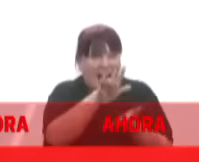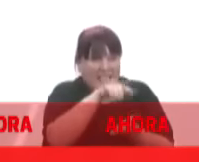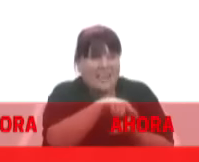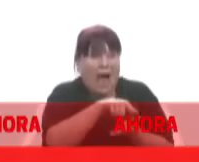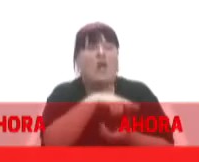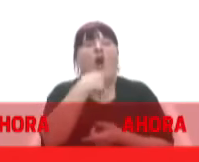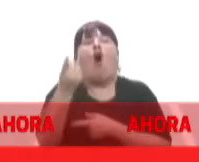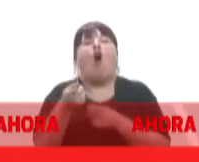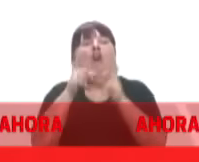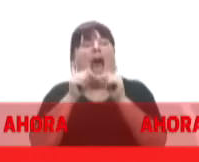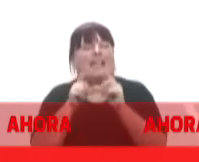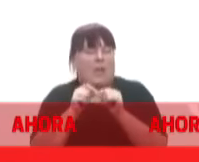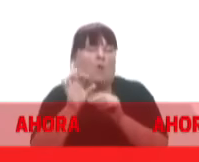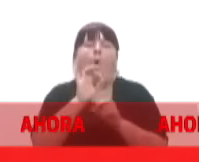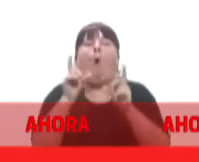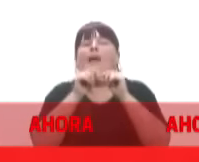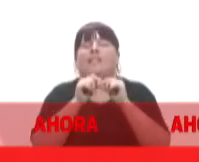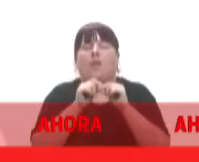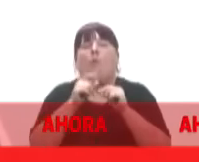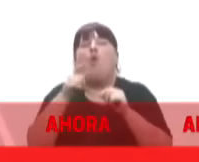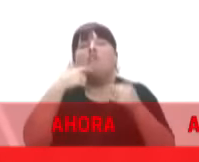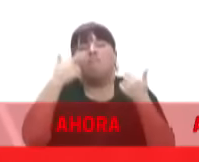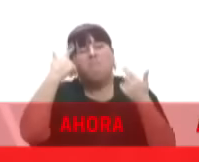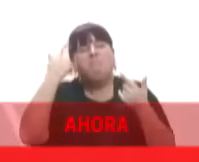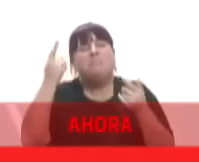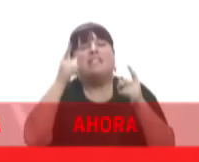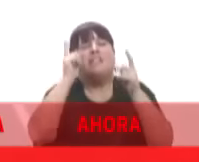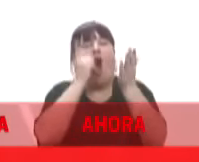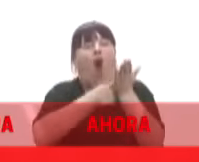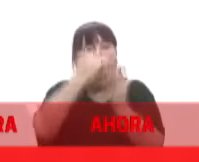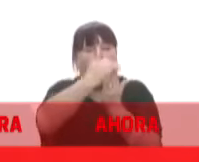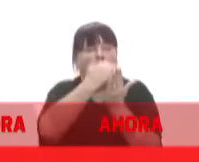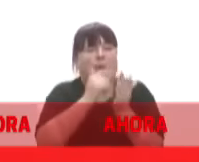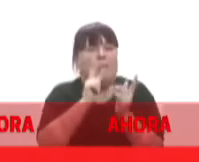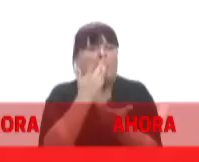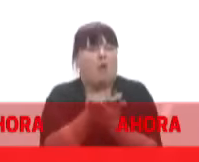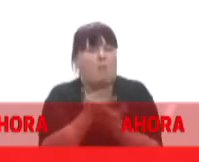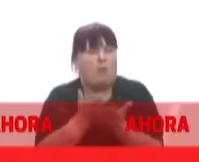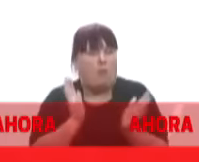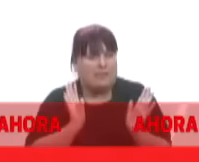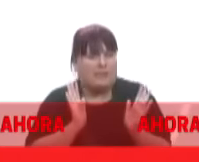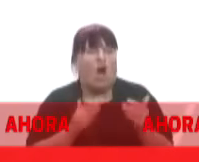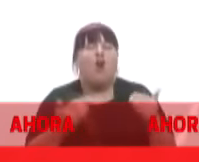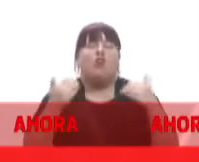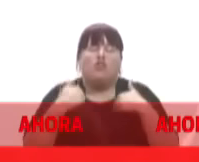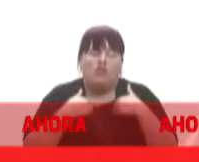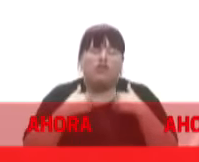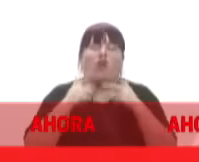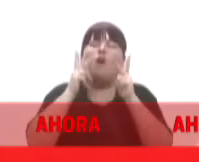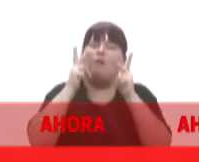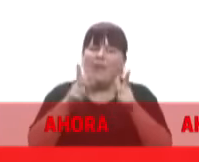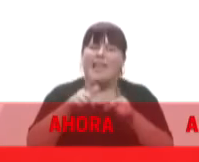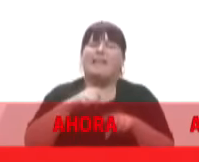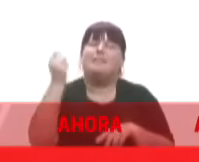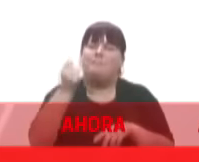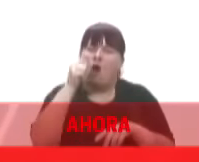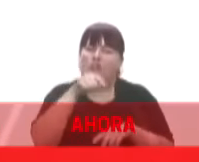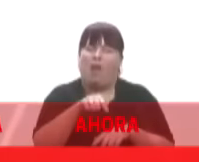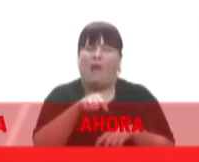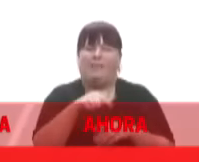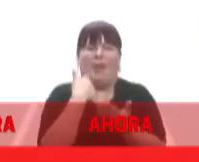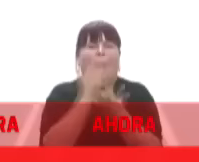el nuevo artículo o artículos que se consideran en el orden en que han sido propuestos. Yo resalté el valor de él de